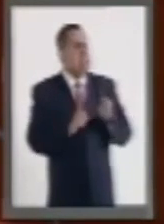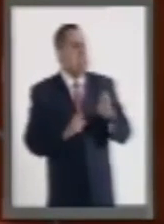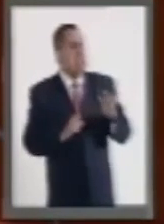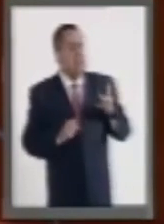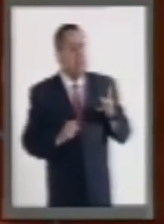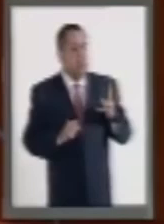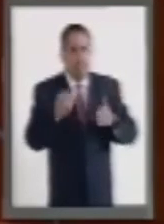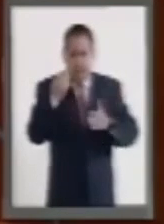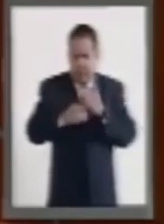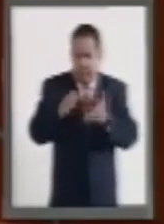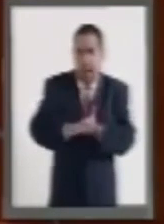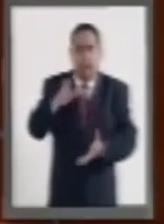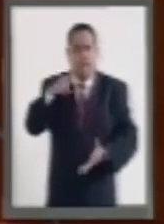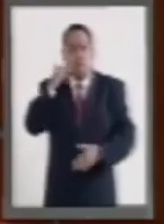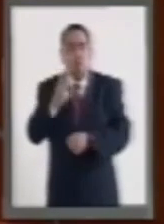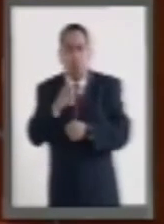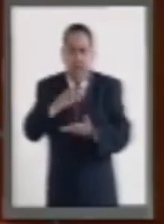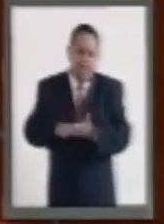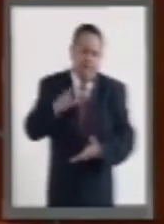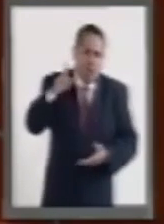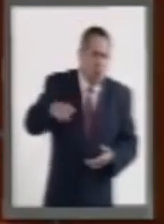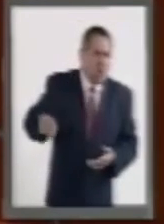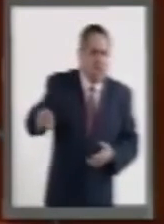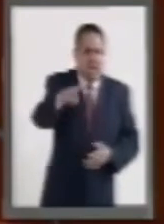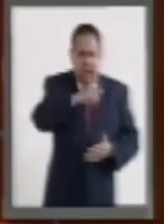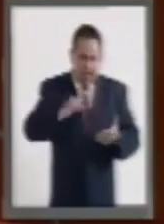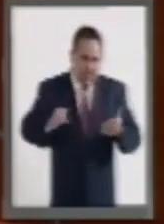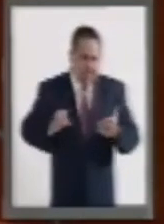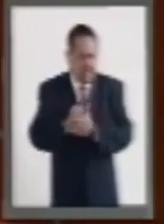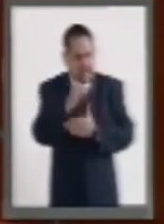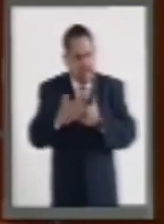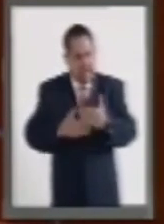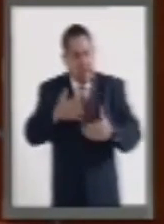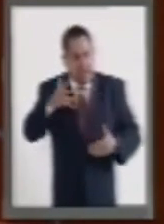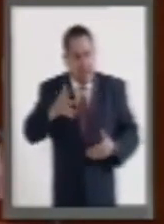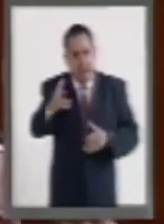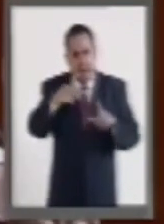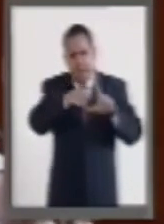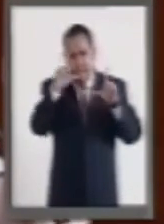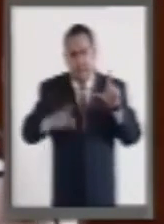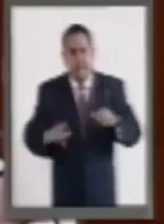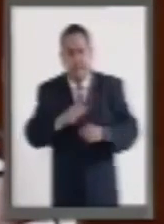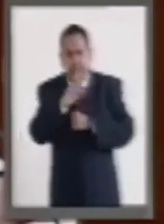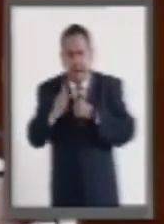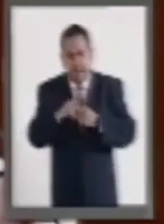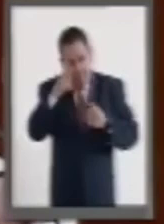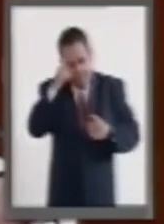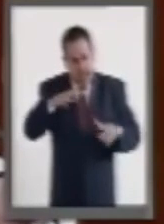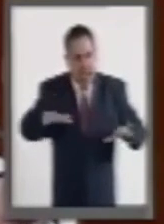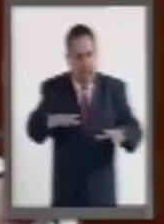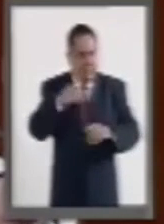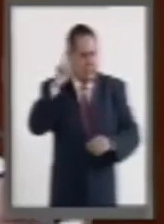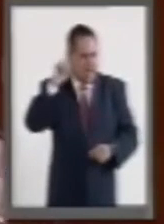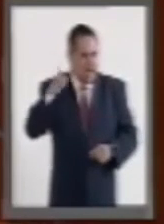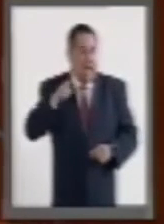no la voluntad de la mayoría las que deciden el rumbo de este país, y el pueblo de Zacatecas lo